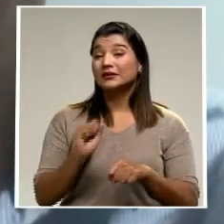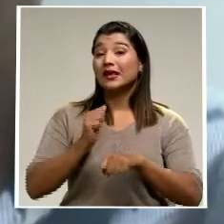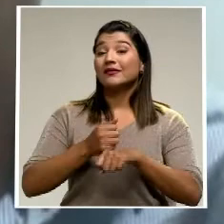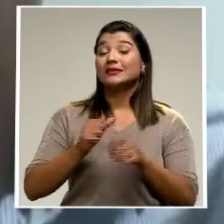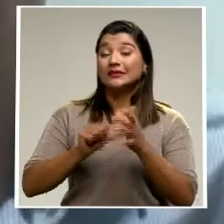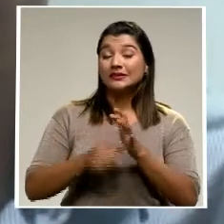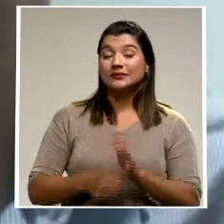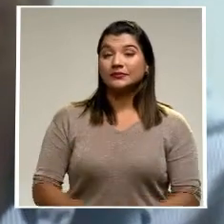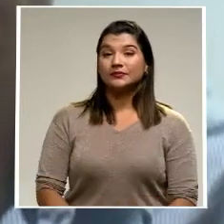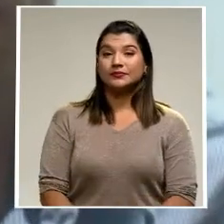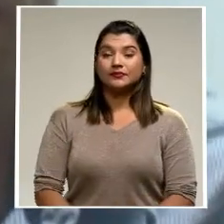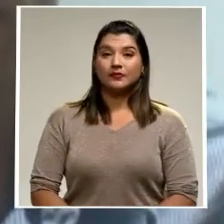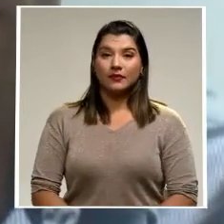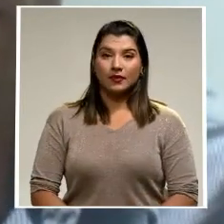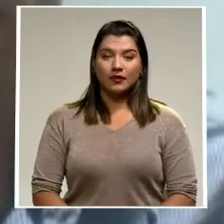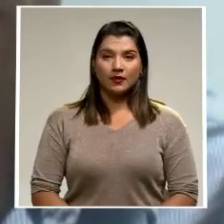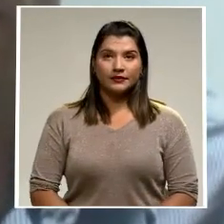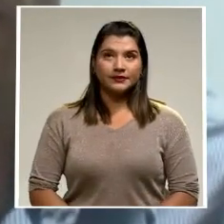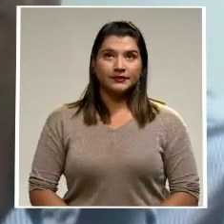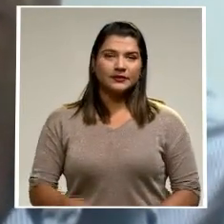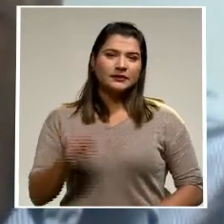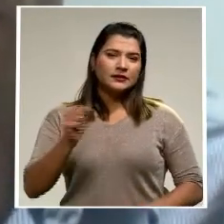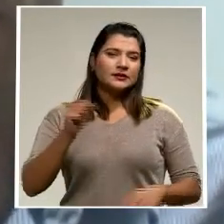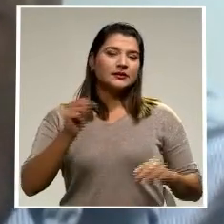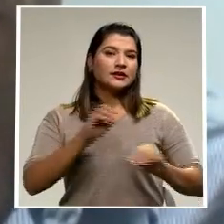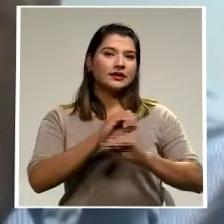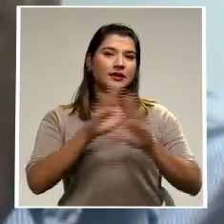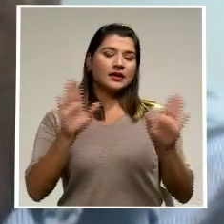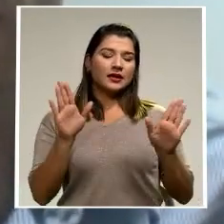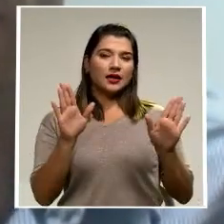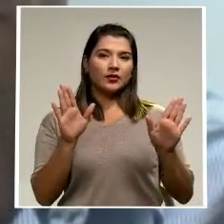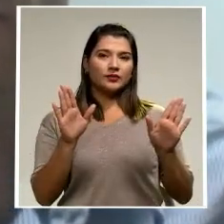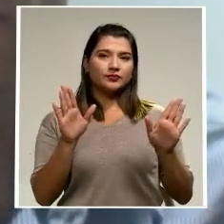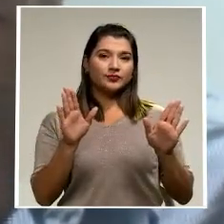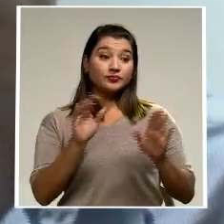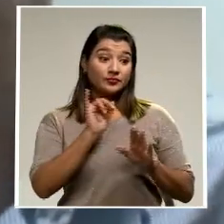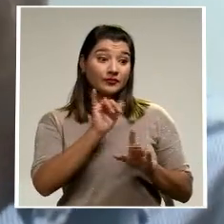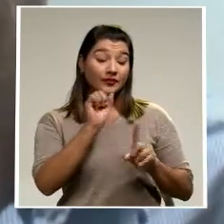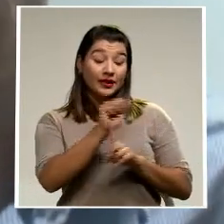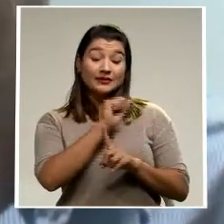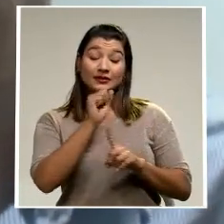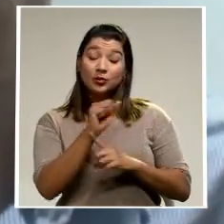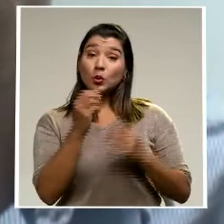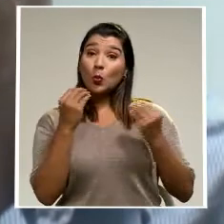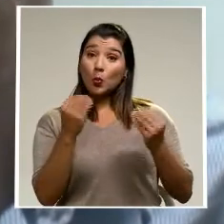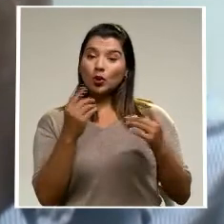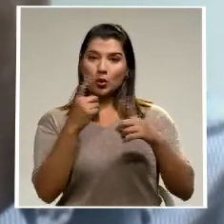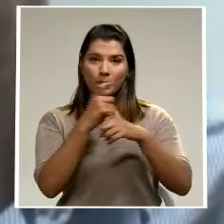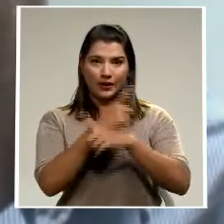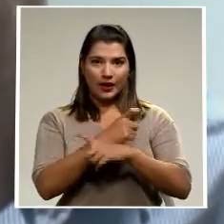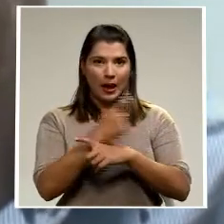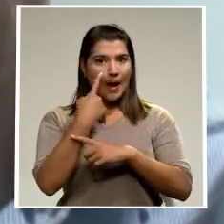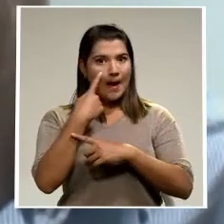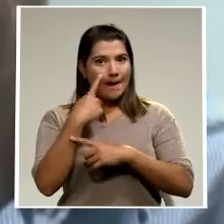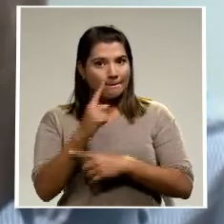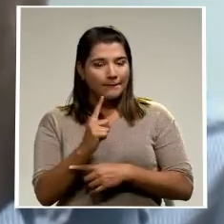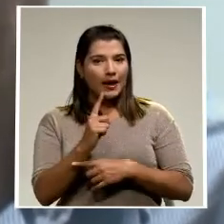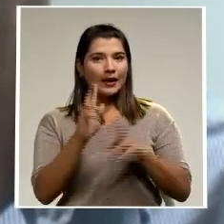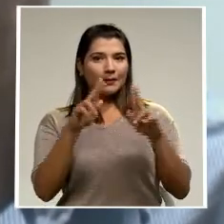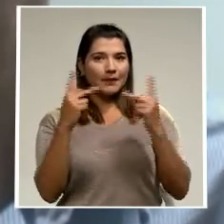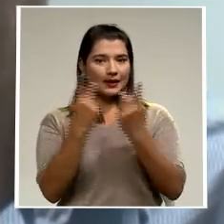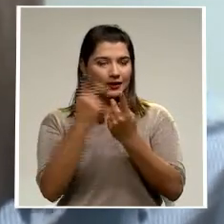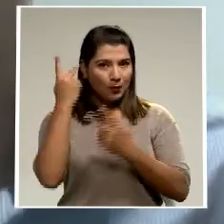llegar hacia el poder. Sí, definitivamente es un escenario muy complejo para las fuerzas